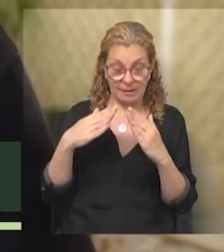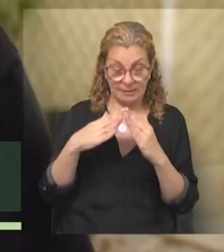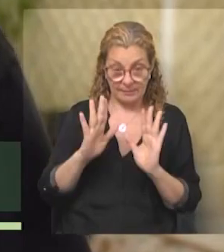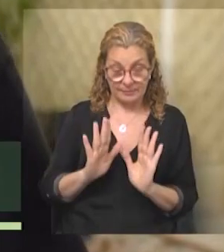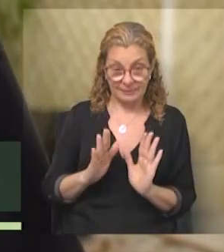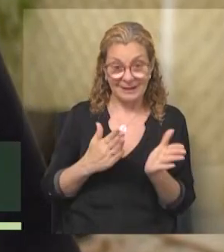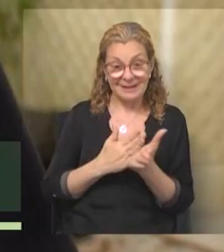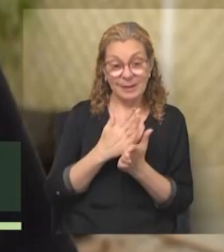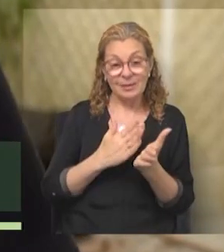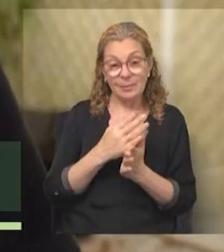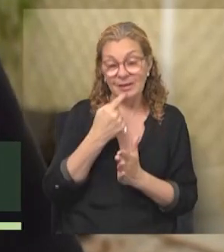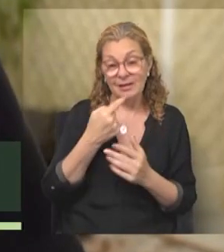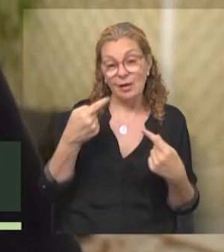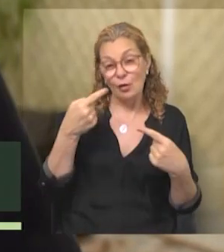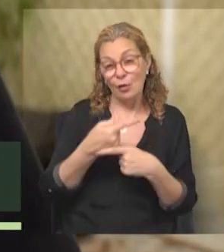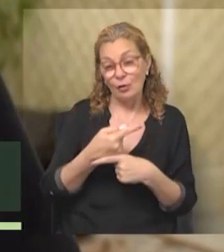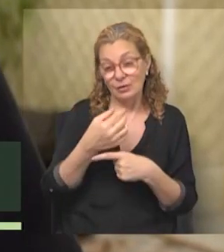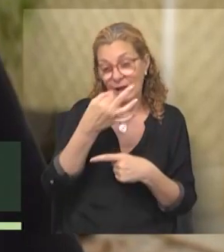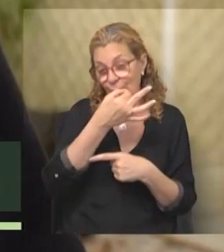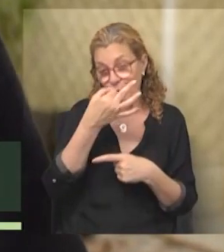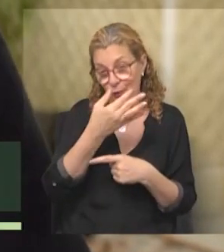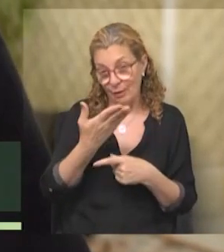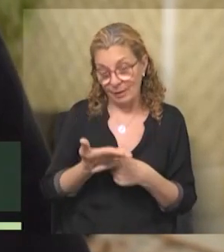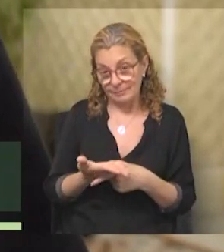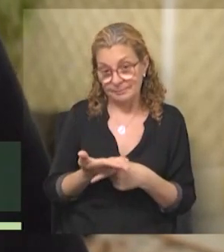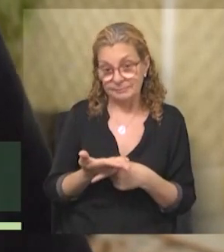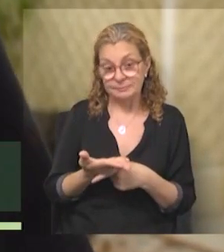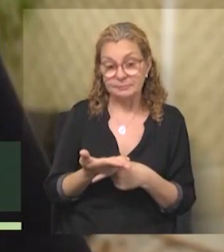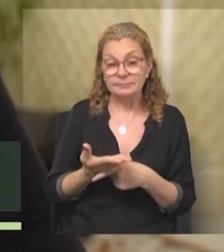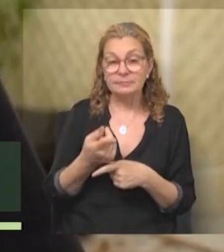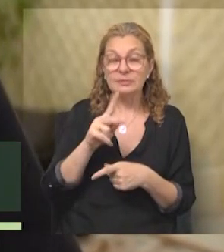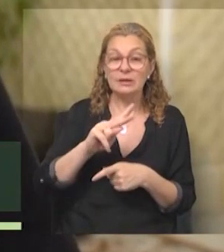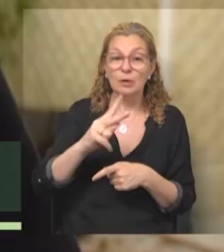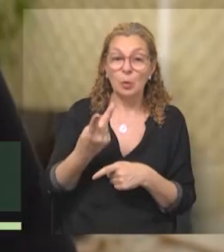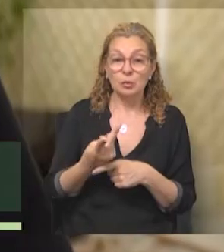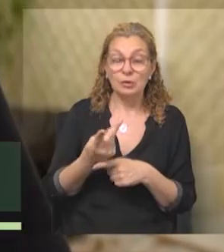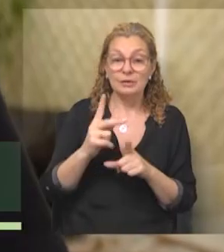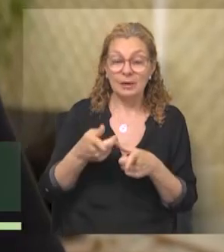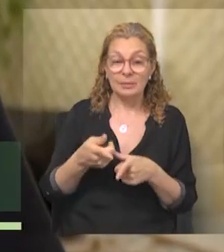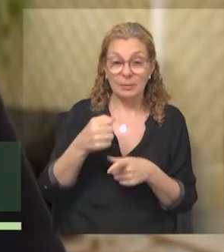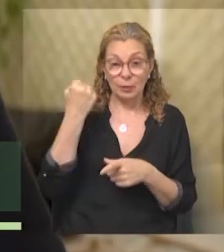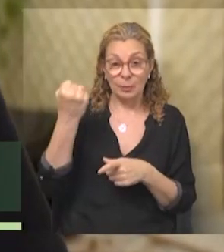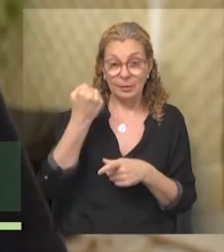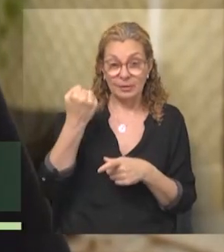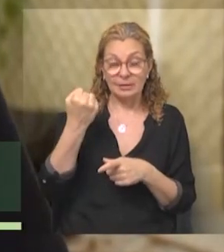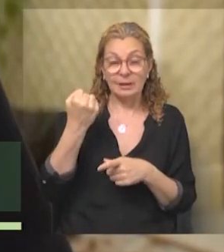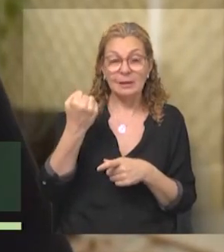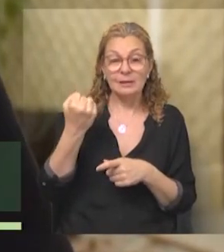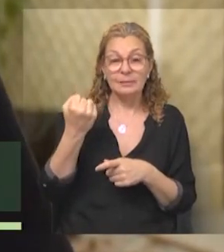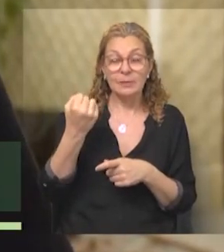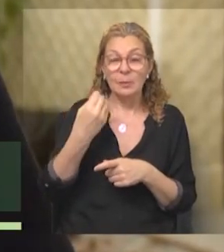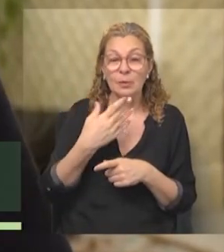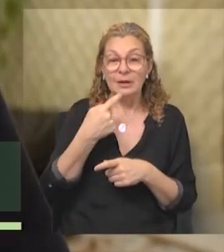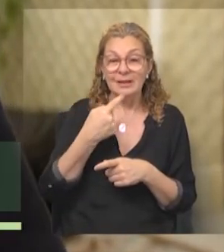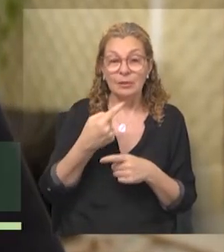siempre con la excusa del combate al narcotráfico en segundo y también principalmente porque se